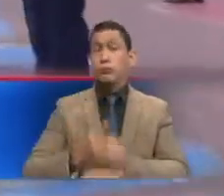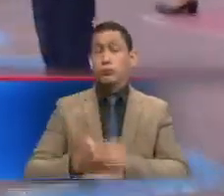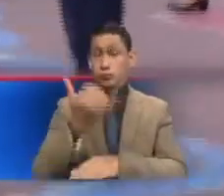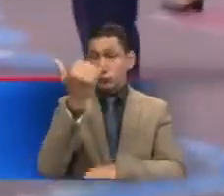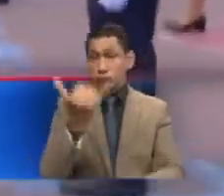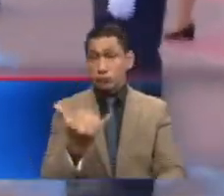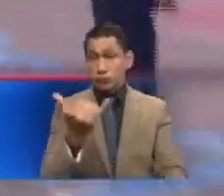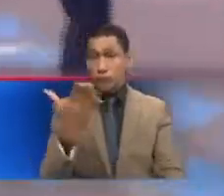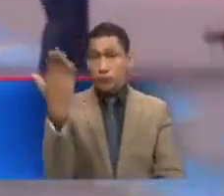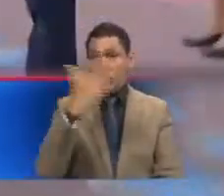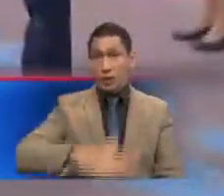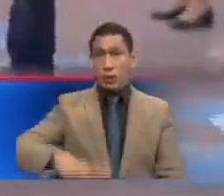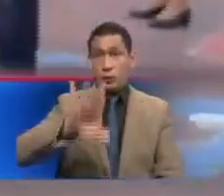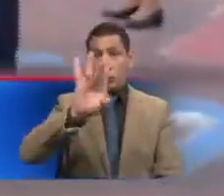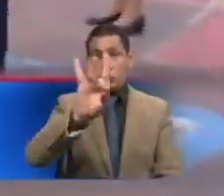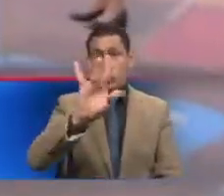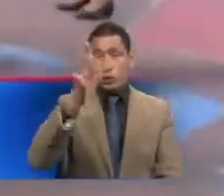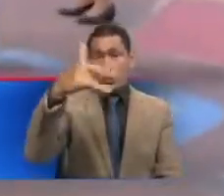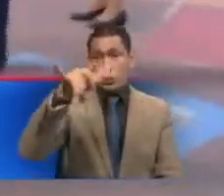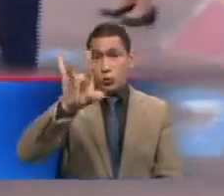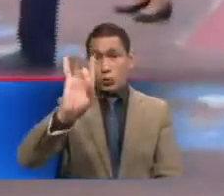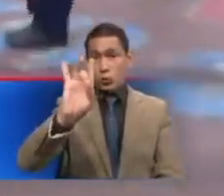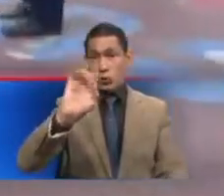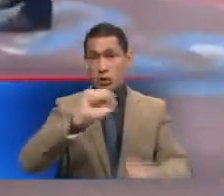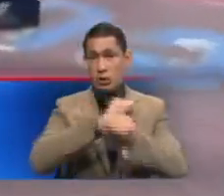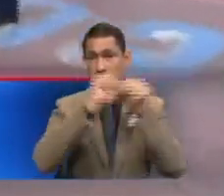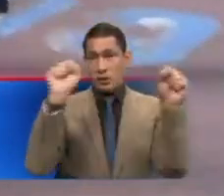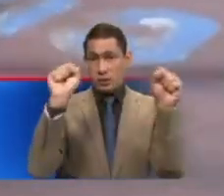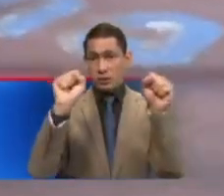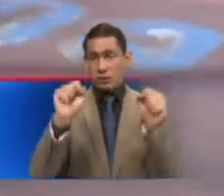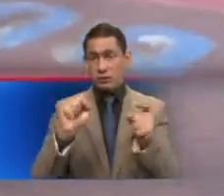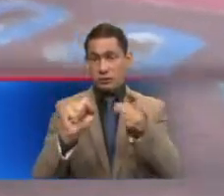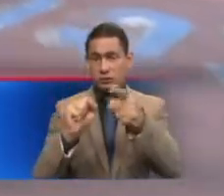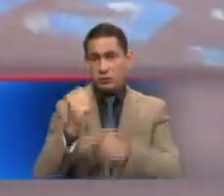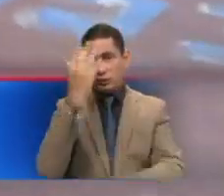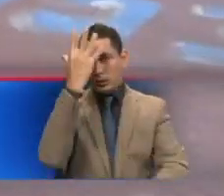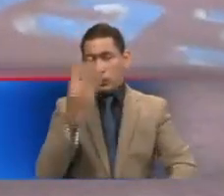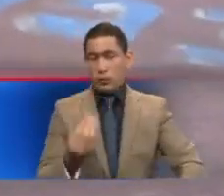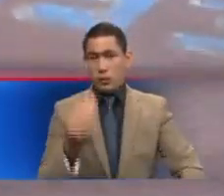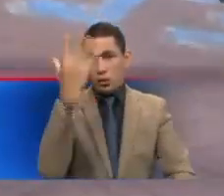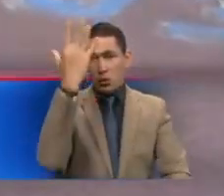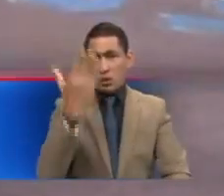me despido. Son las 8:18 minutos. Muy buenos días.